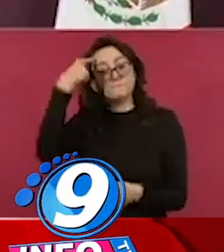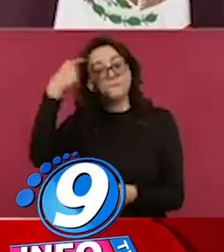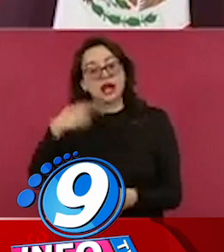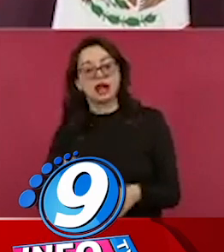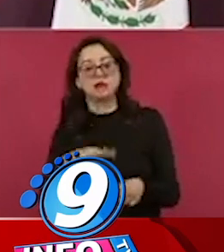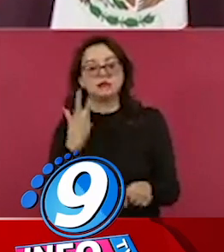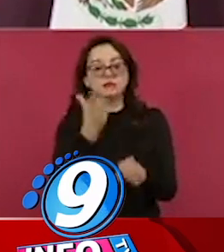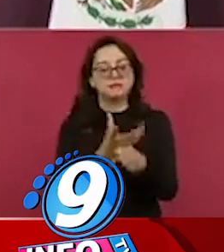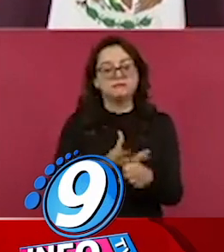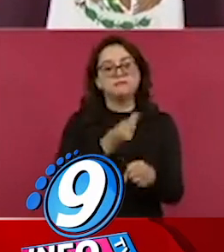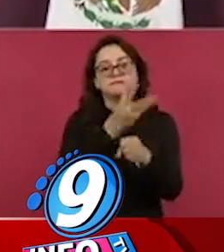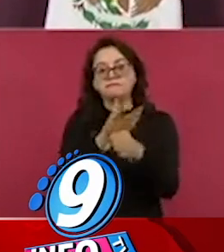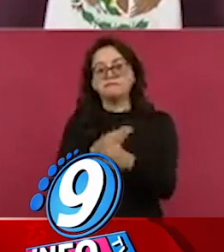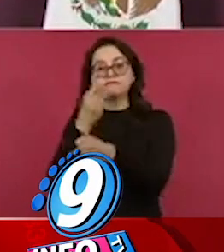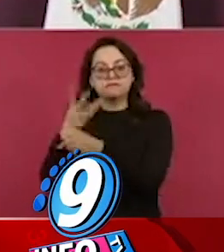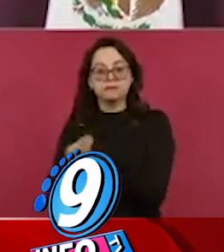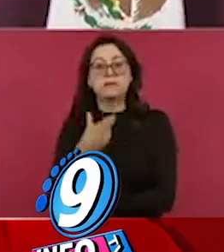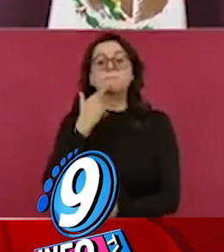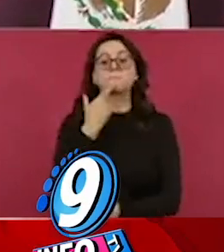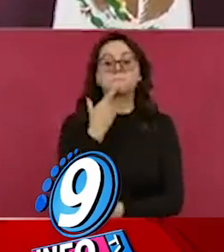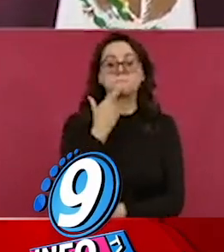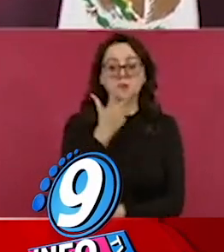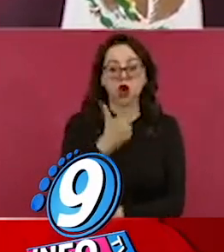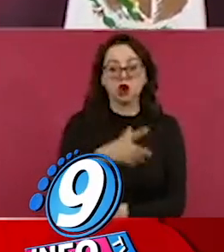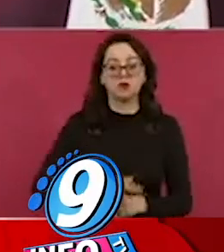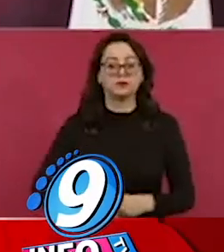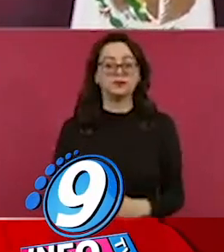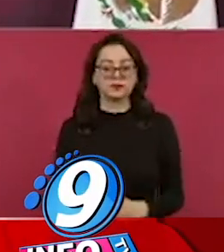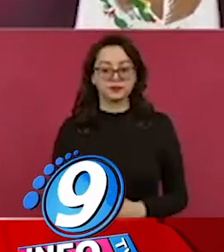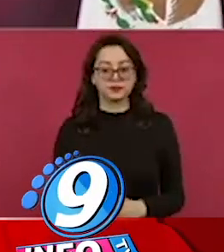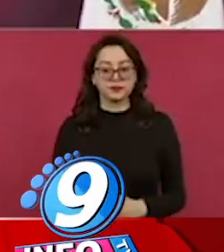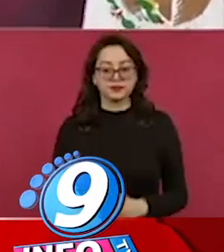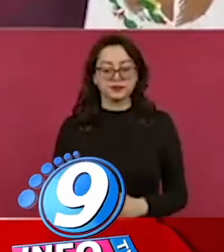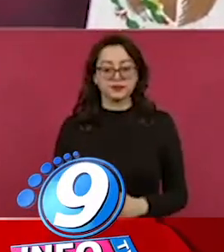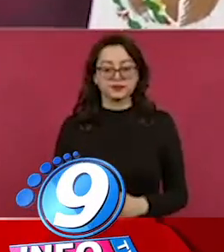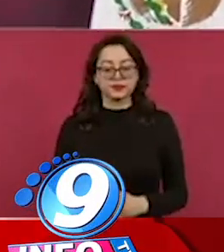pública ustedes saben que